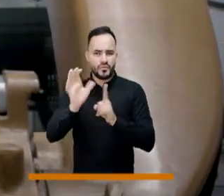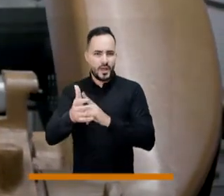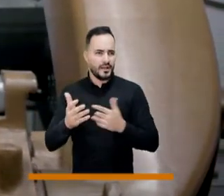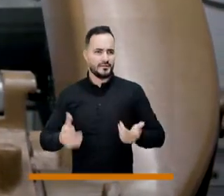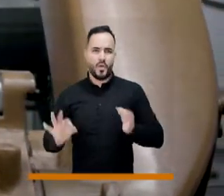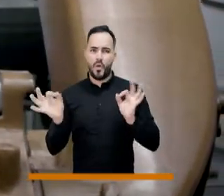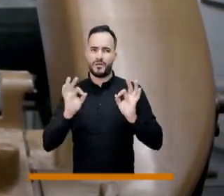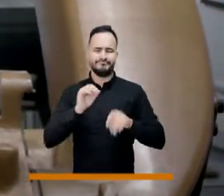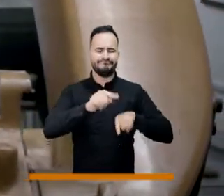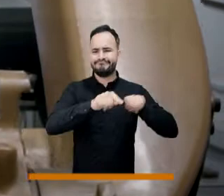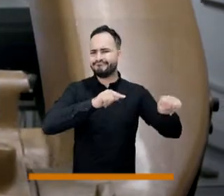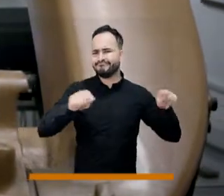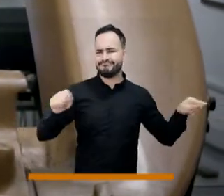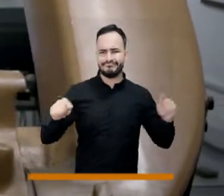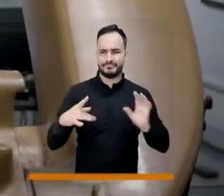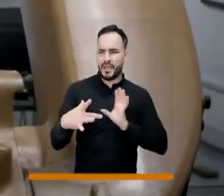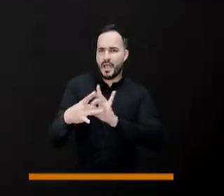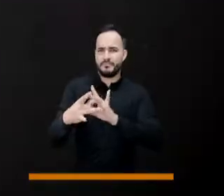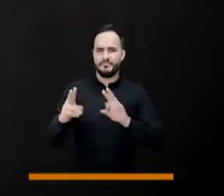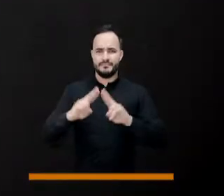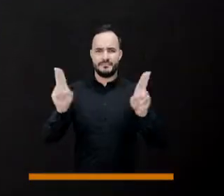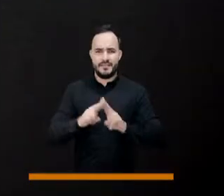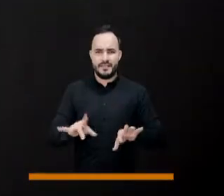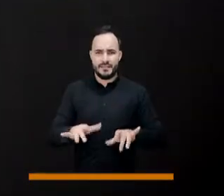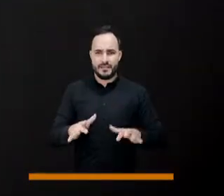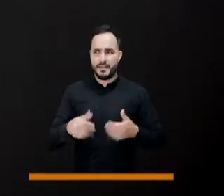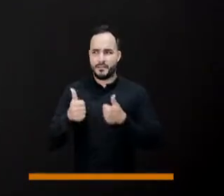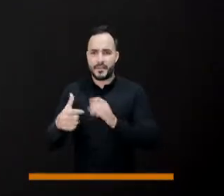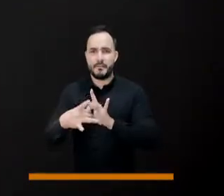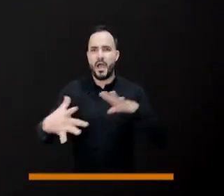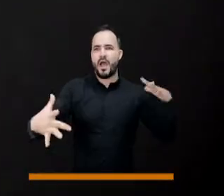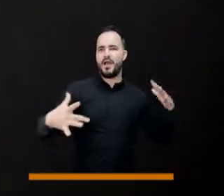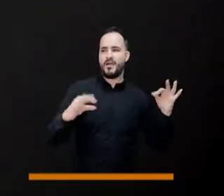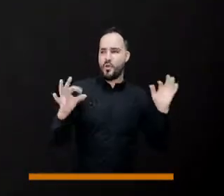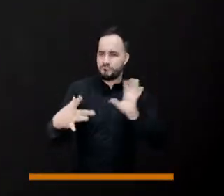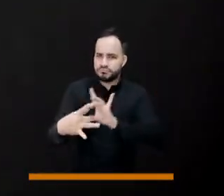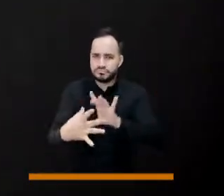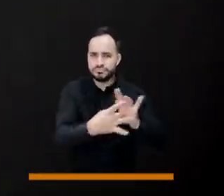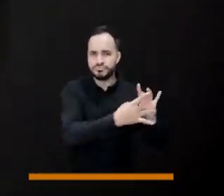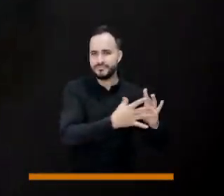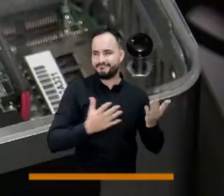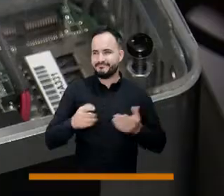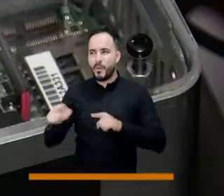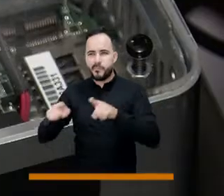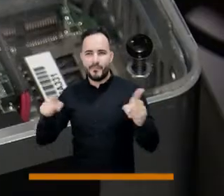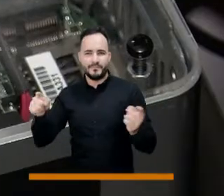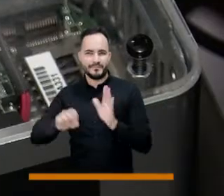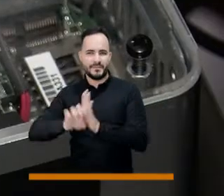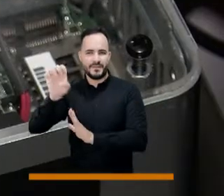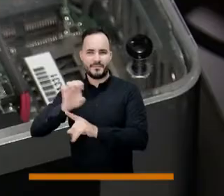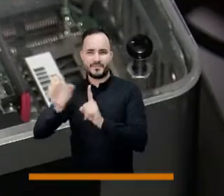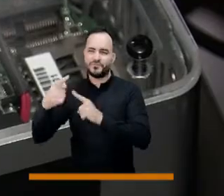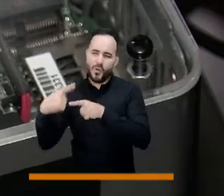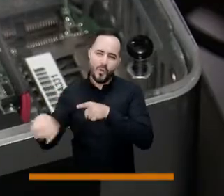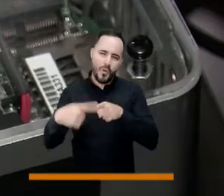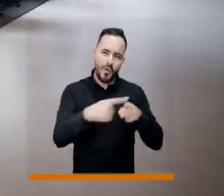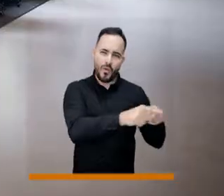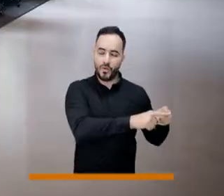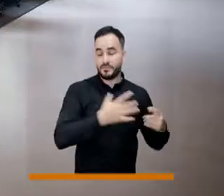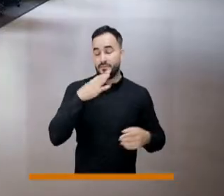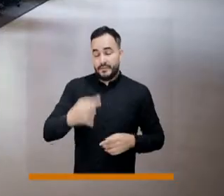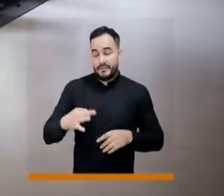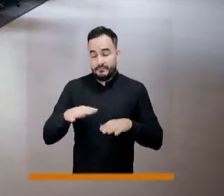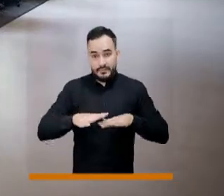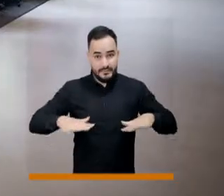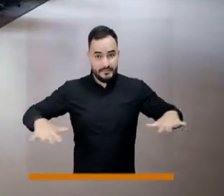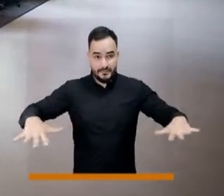ahorita, es fundamental la conectividad. Ayuda fundamentalmente al desarrollo de esas nuevas economías, fundamental en el territorio, como dice la doctora